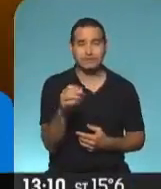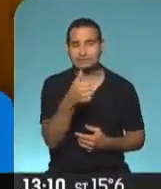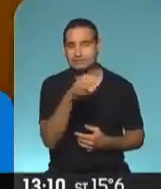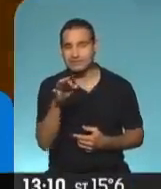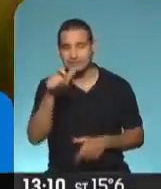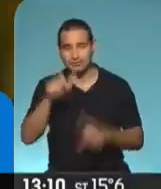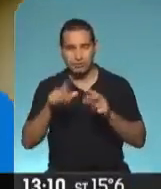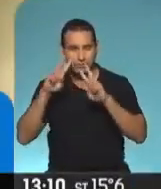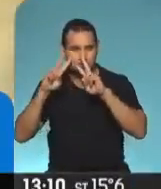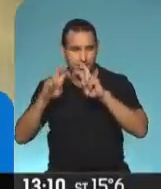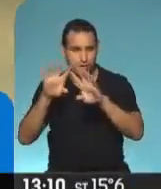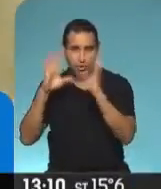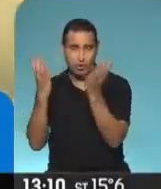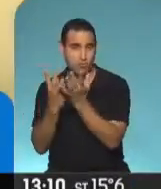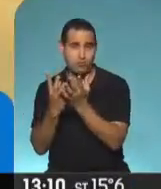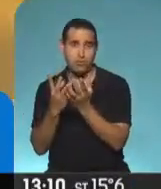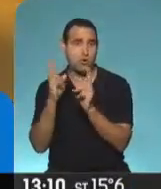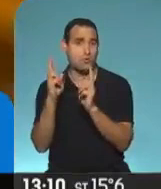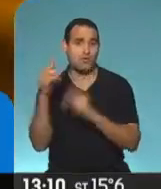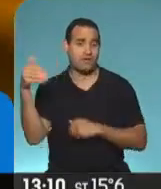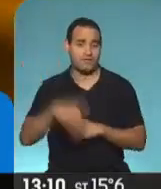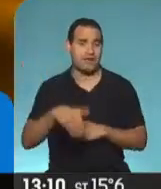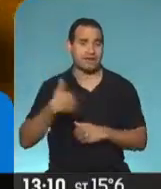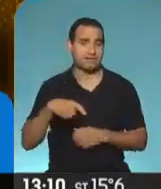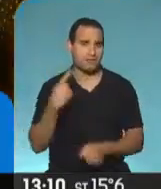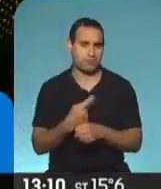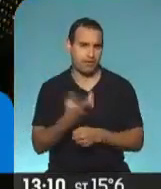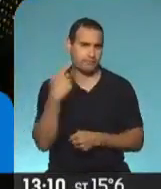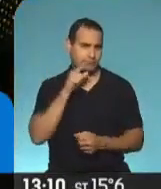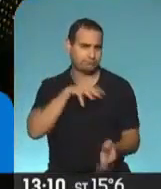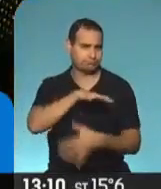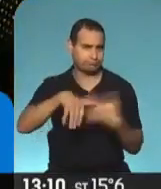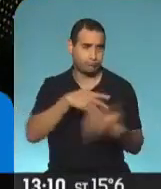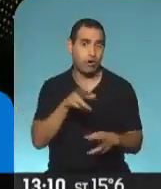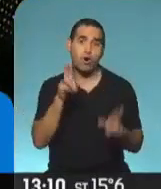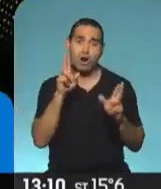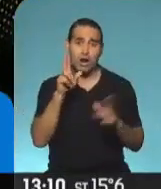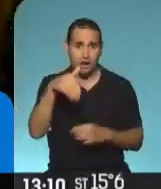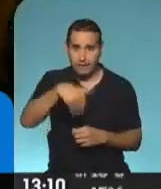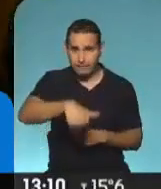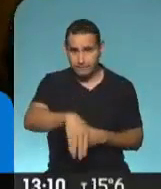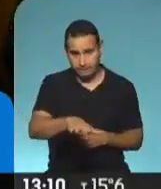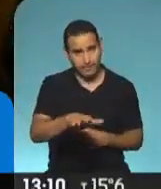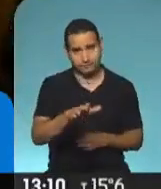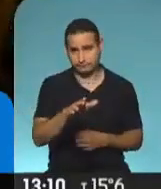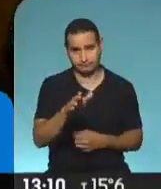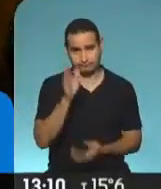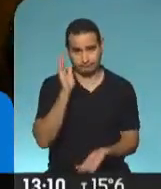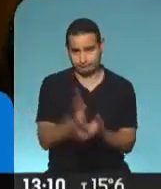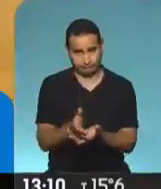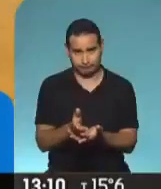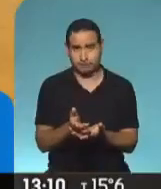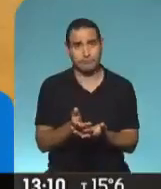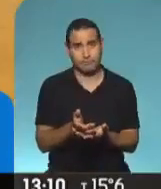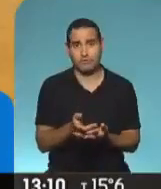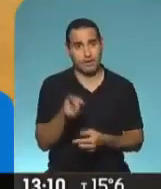investigadores de todo el mundo fueron prohibidos de entrar a la Argentina, fue un escándalo. Ojalá se tomen cartas en serio en este tema, es